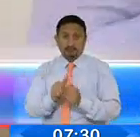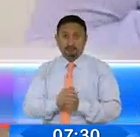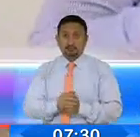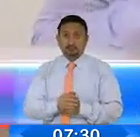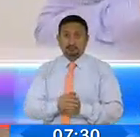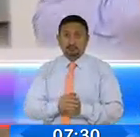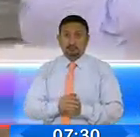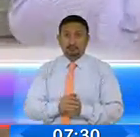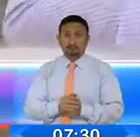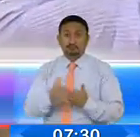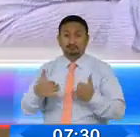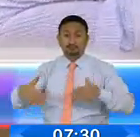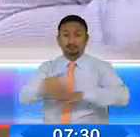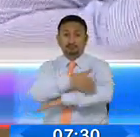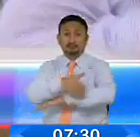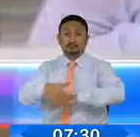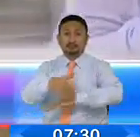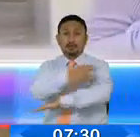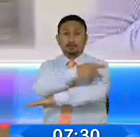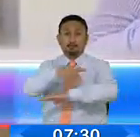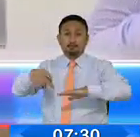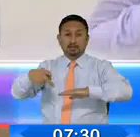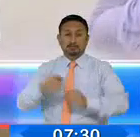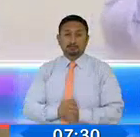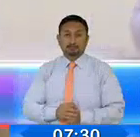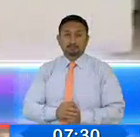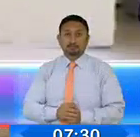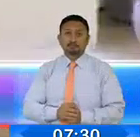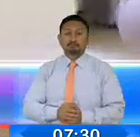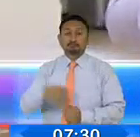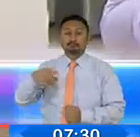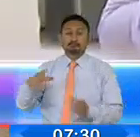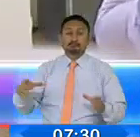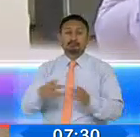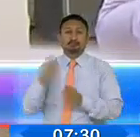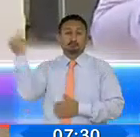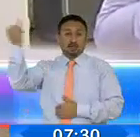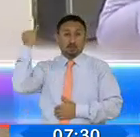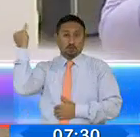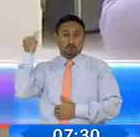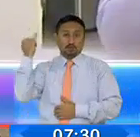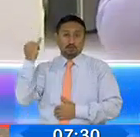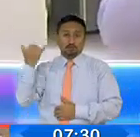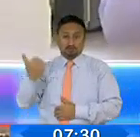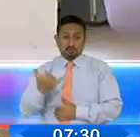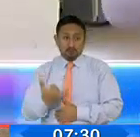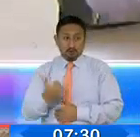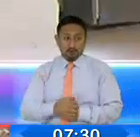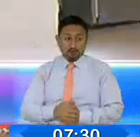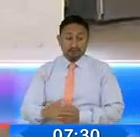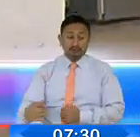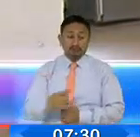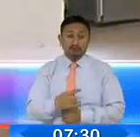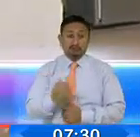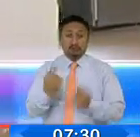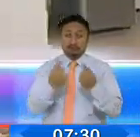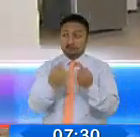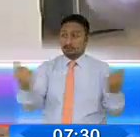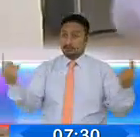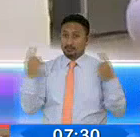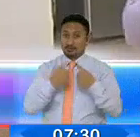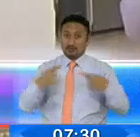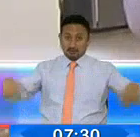de la Perimetral. Un sector industrial donde por el momento ha sido cerrado el